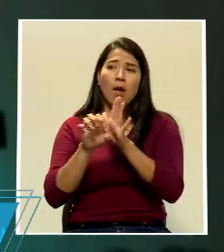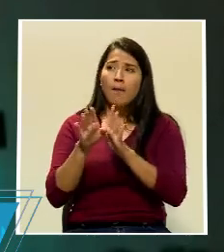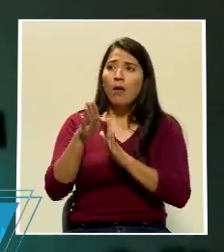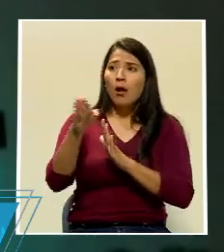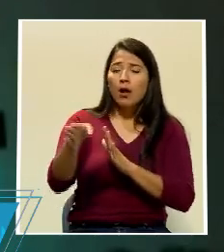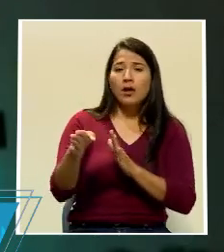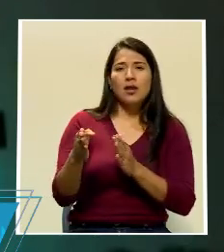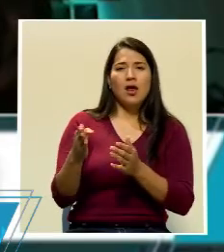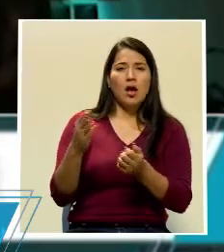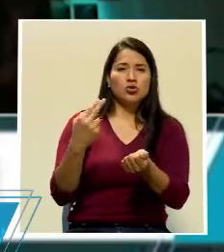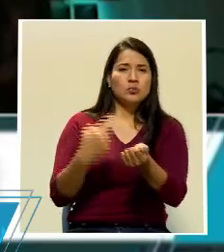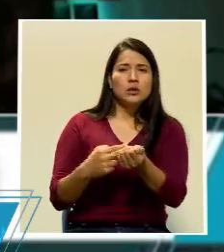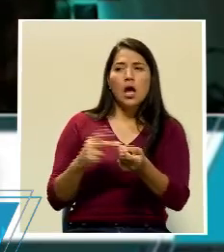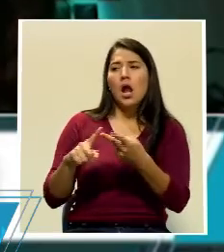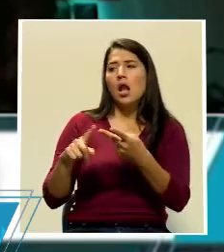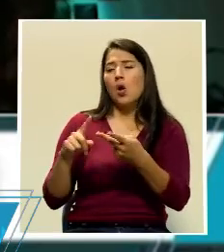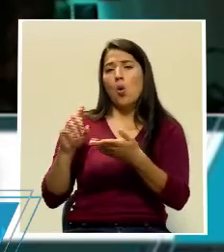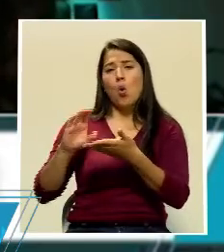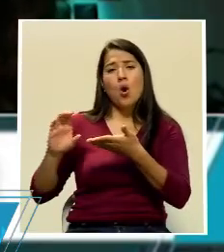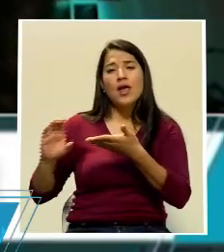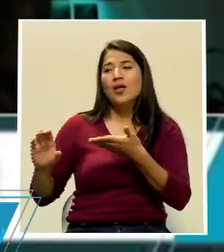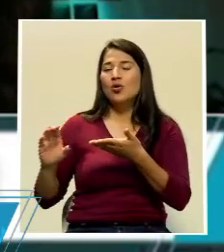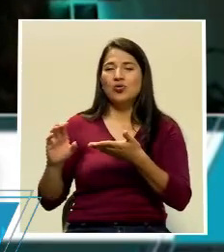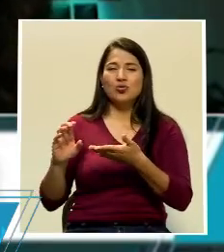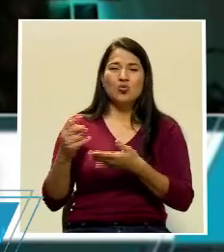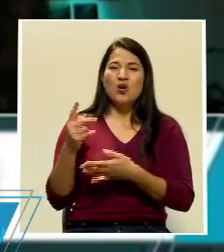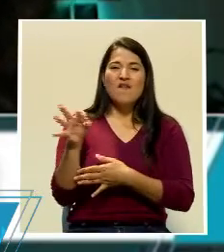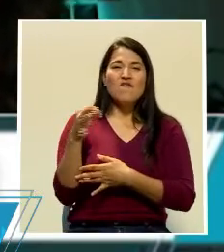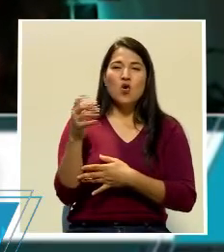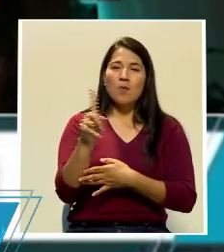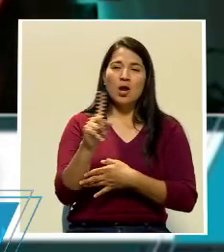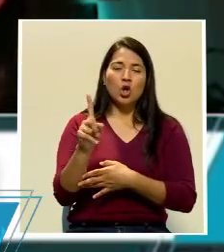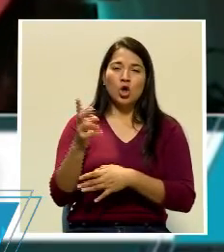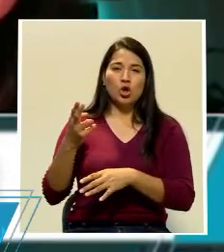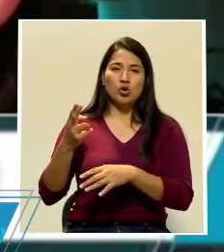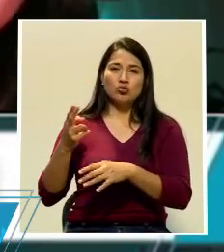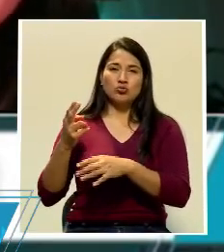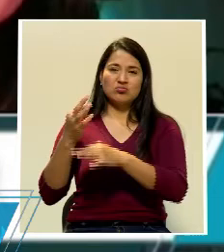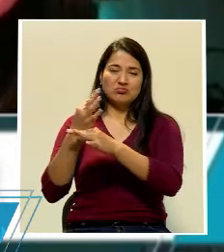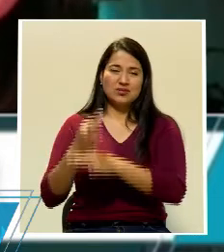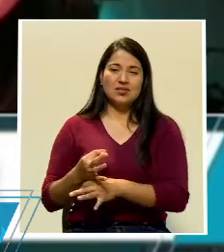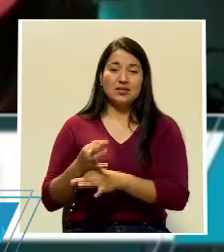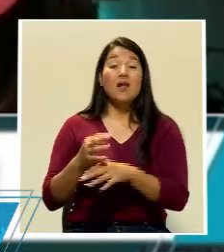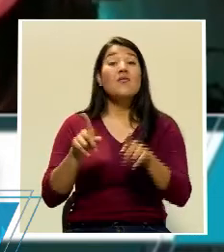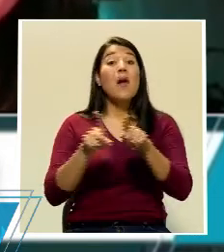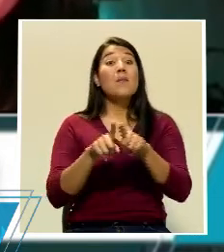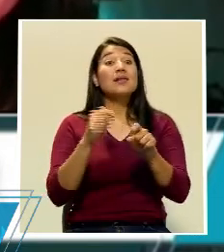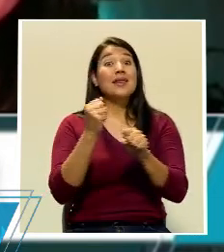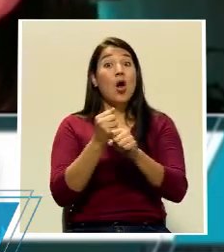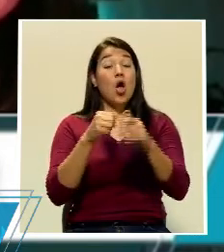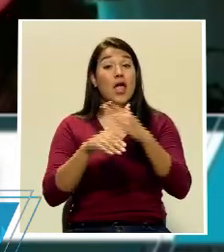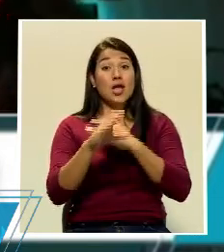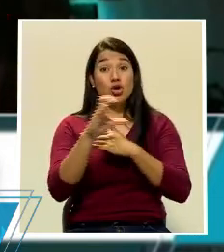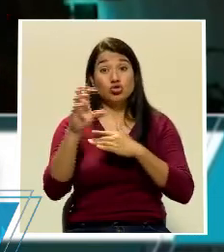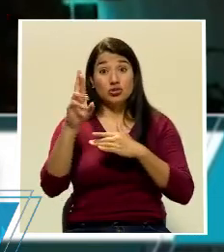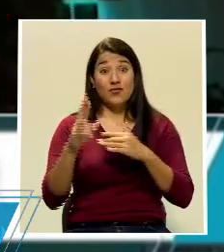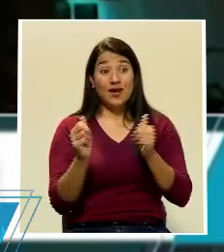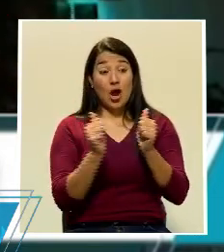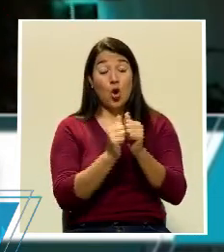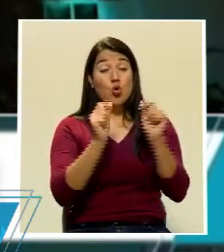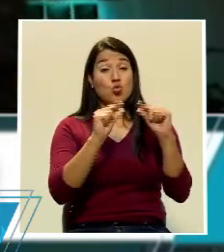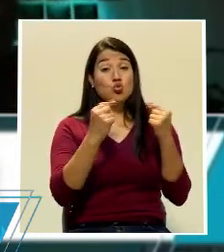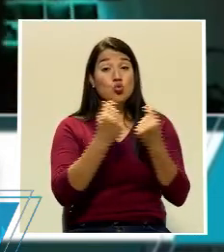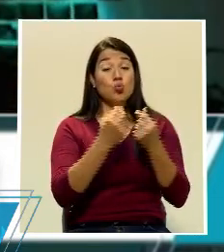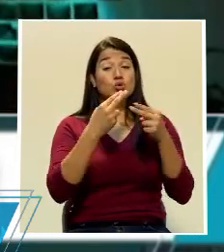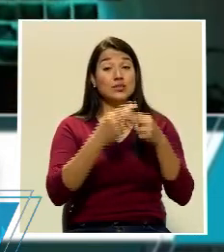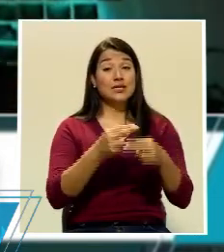no tradicionales de fotografía. Y también trabajo en Costa Rica con un colectivo que se llama Colectivo Noma y siento que el trabajo